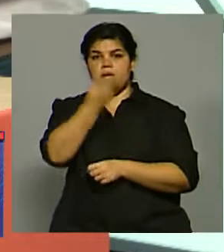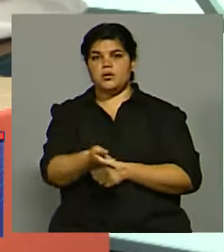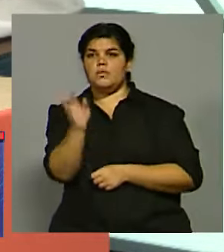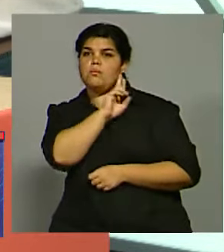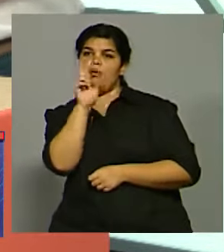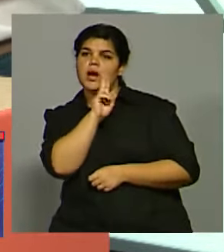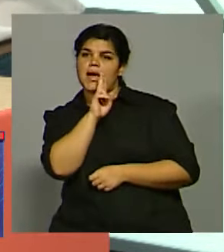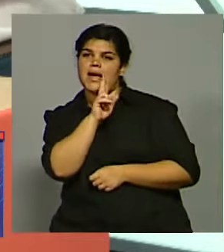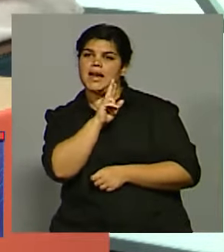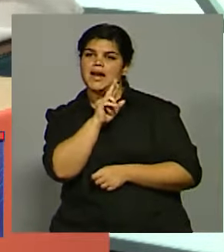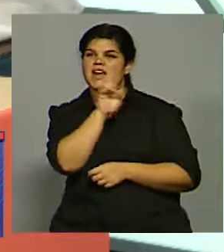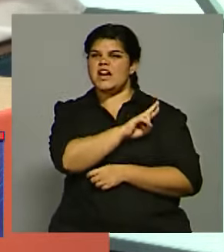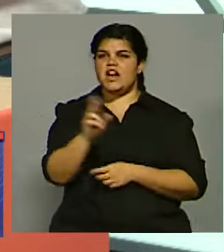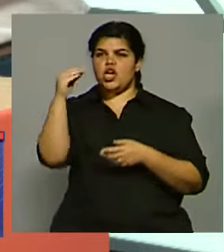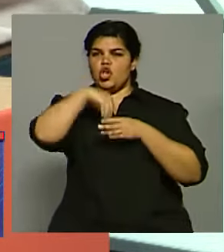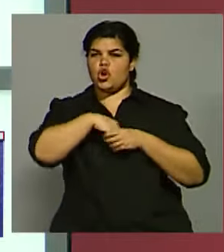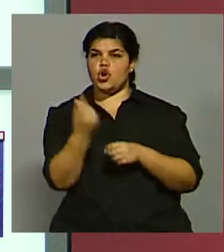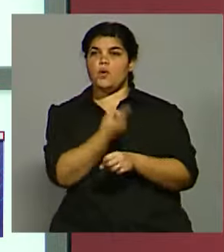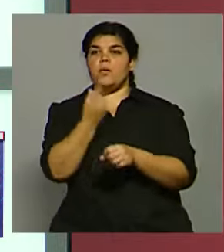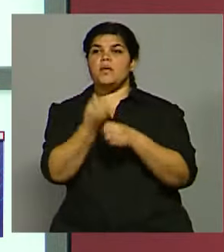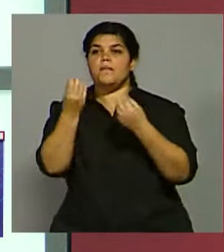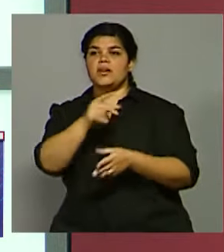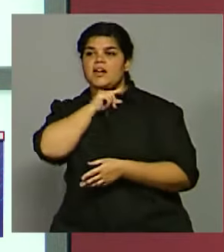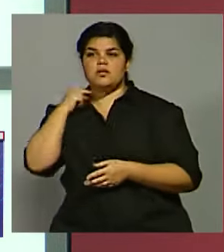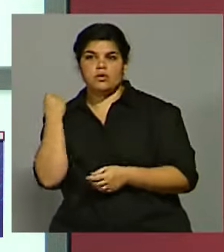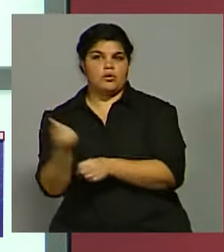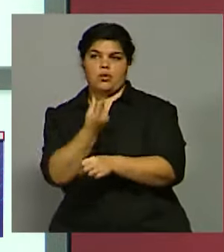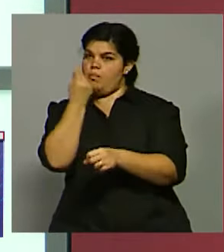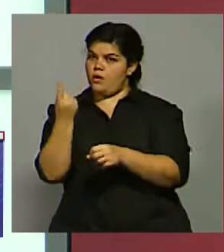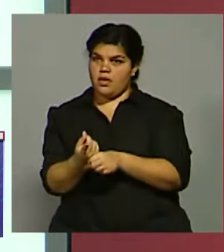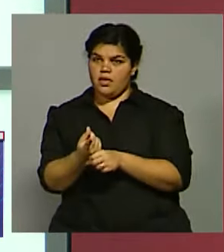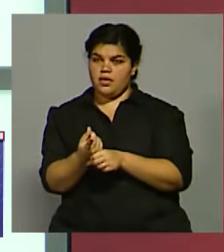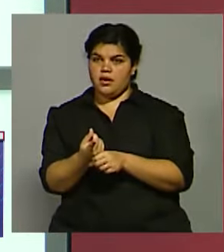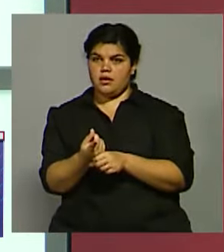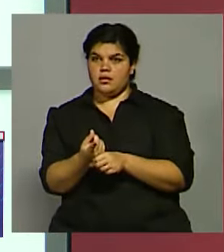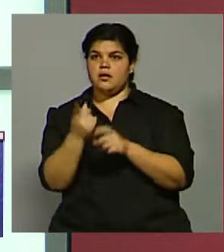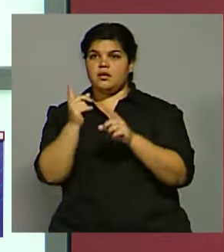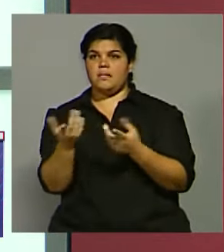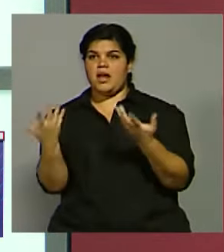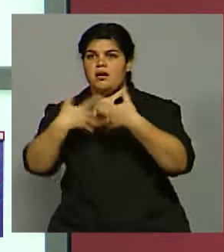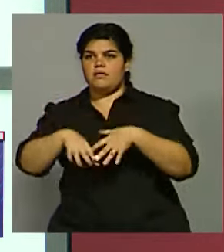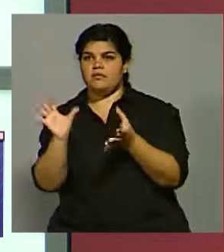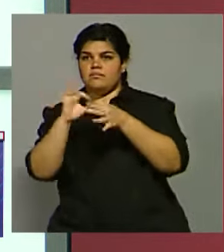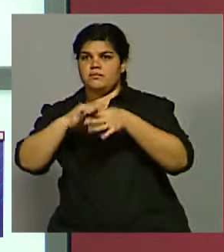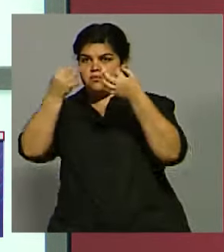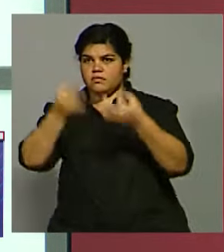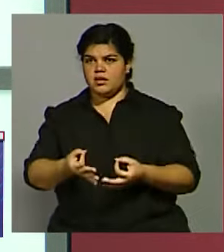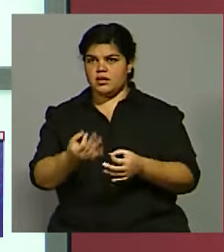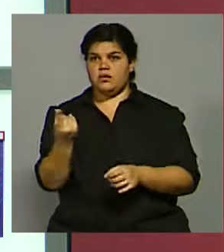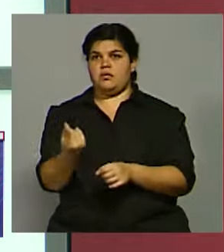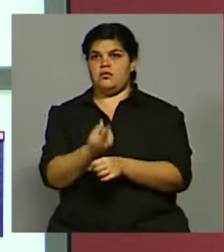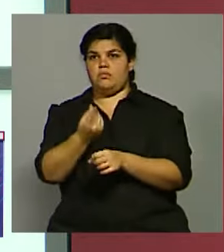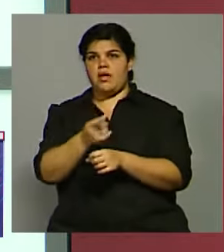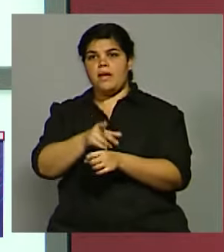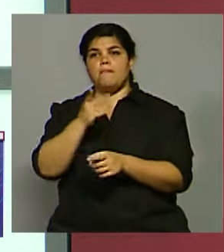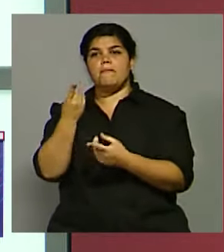puede participar del sacerdocio y mucho menos vincularse con la divinidad católica directamente, sino por medio de un intermediario que es